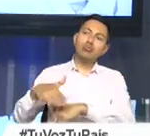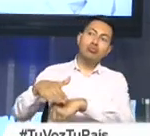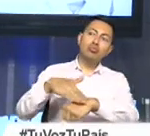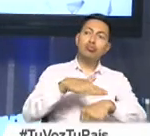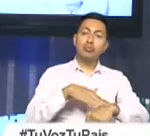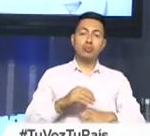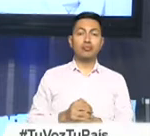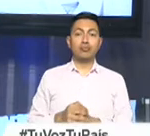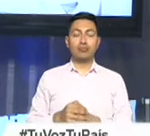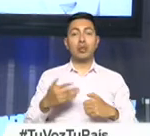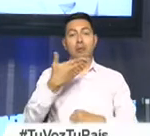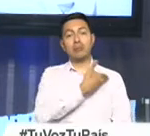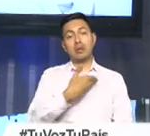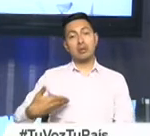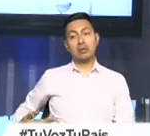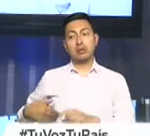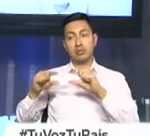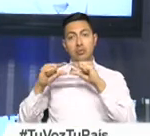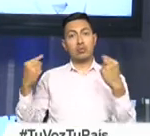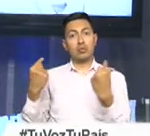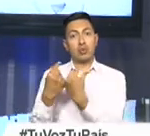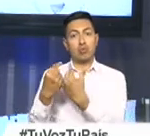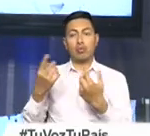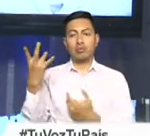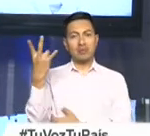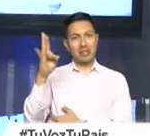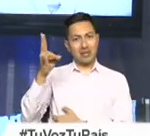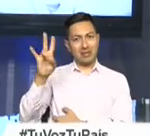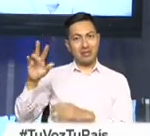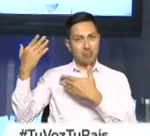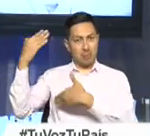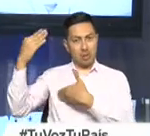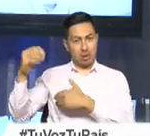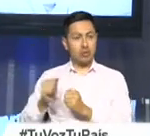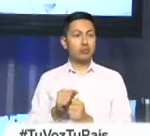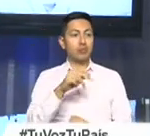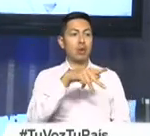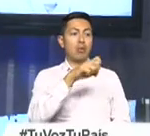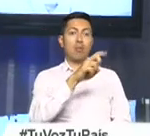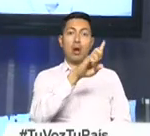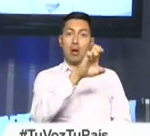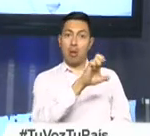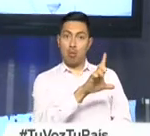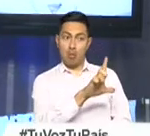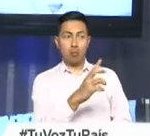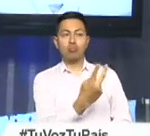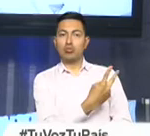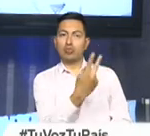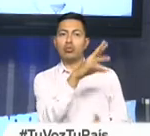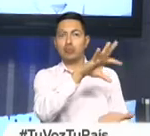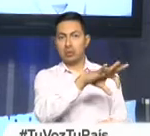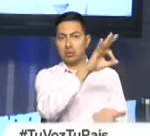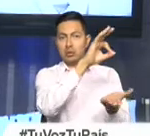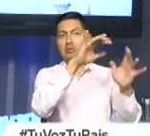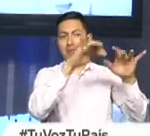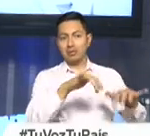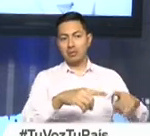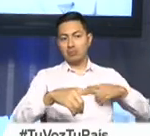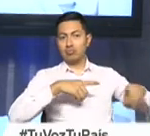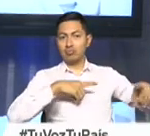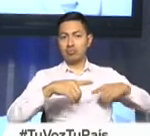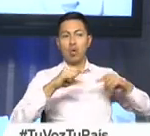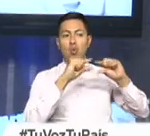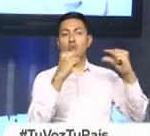Zambrano, presidente del Partido Socialista Ecuatoriano, y Paula Almeida, junto a Carlos Andrade, vocero y secretario ejecutivo del